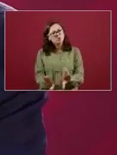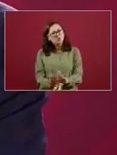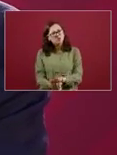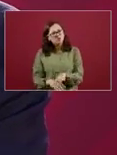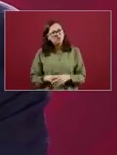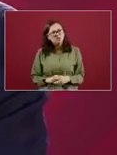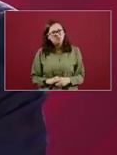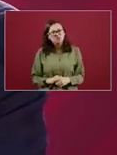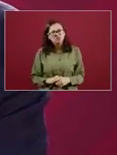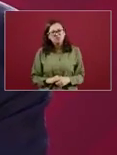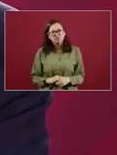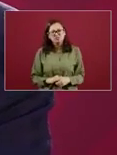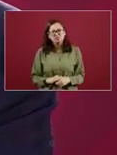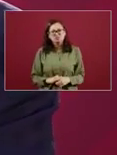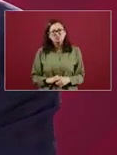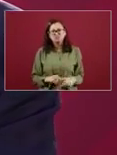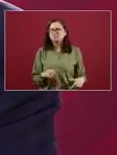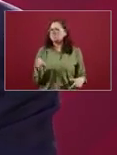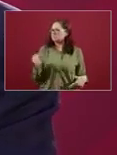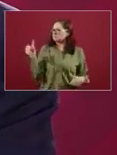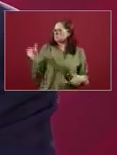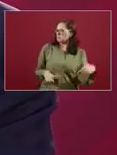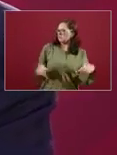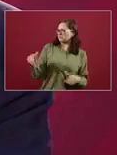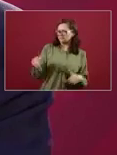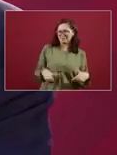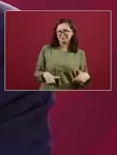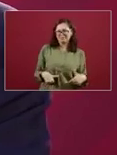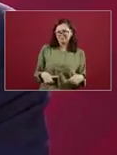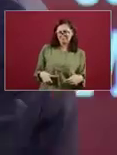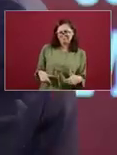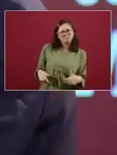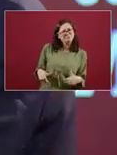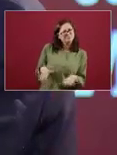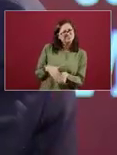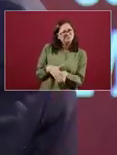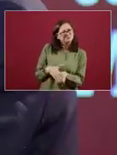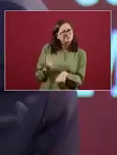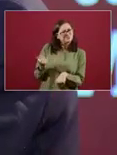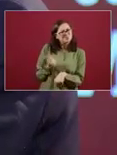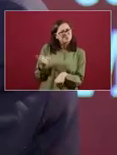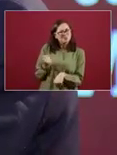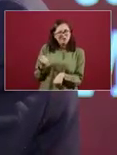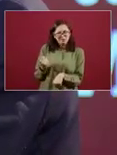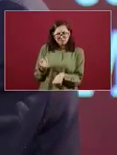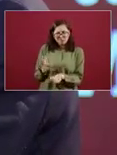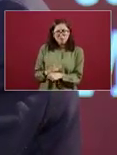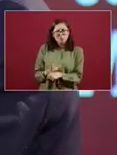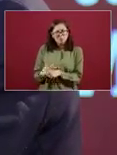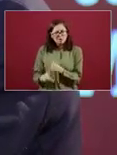¿Y por qué nos tenemos que molestar o inconformarnos?